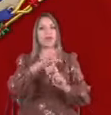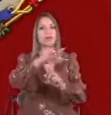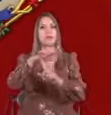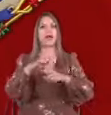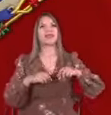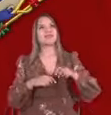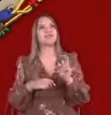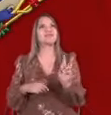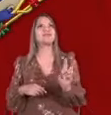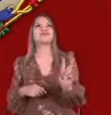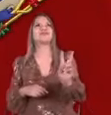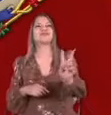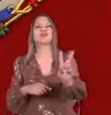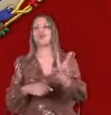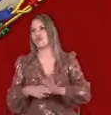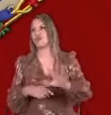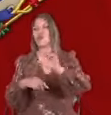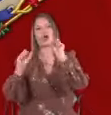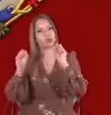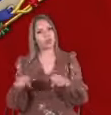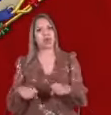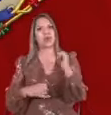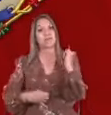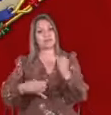podemos hacer. A finales de este año,